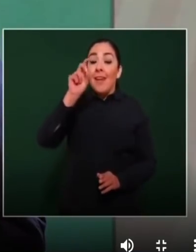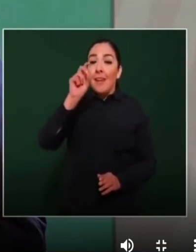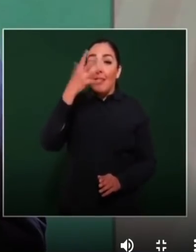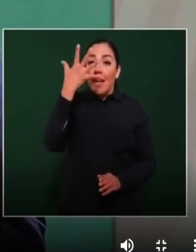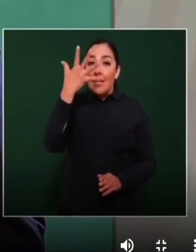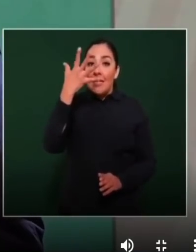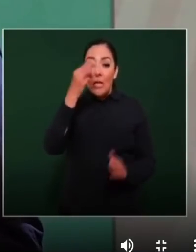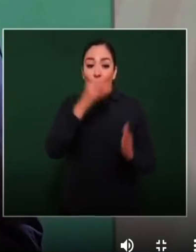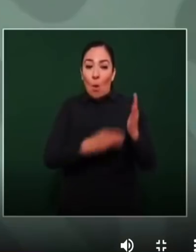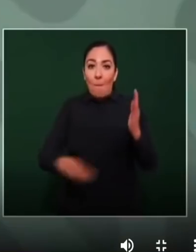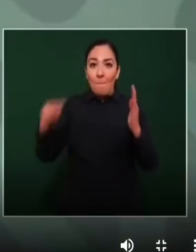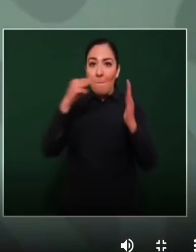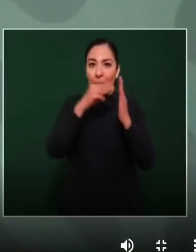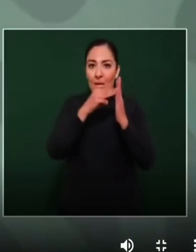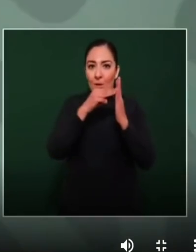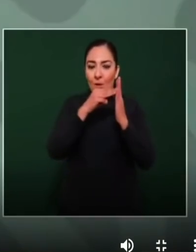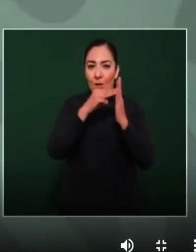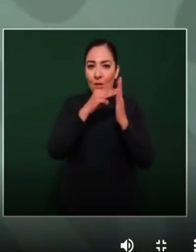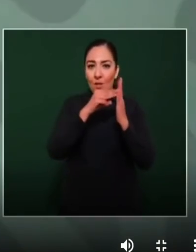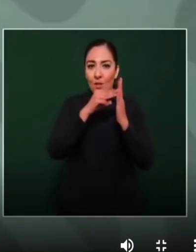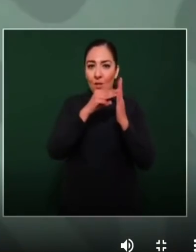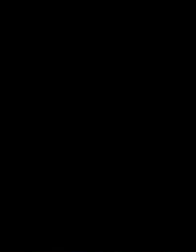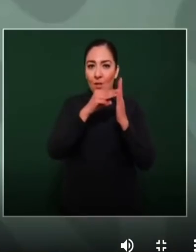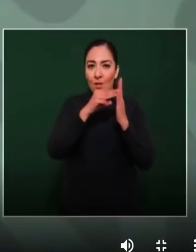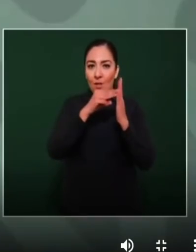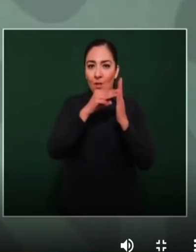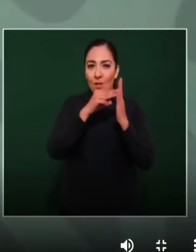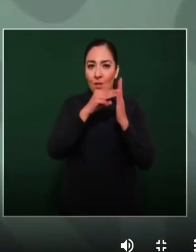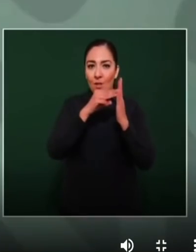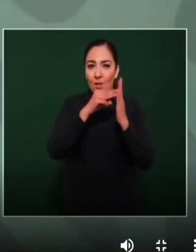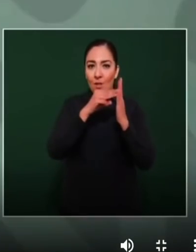200 mil pesos al año.